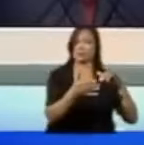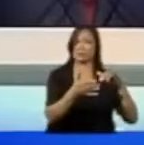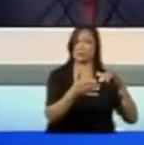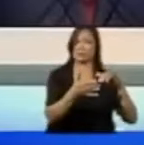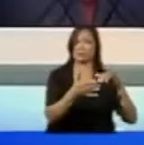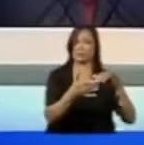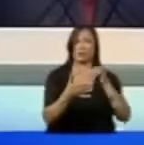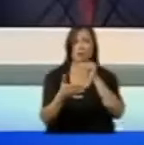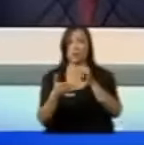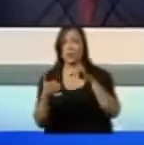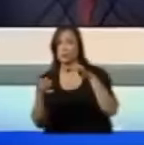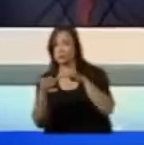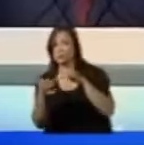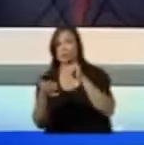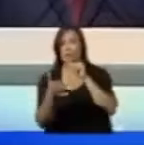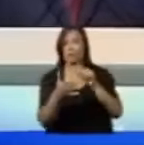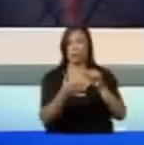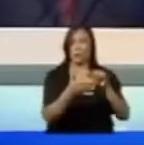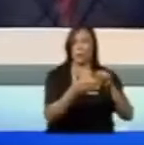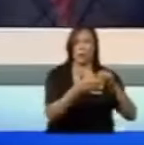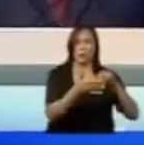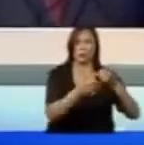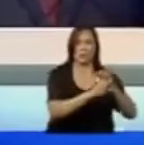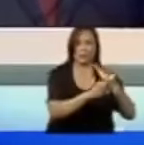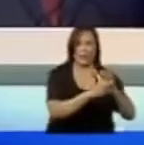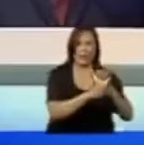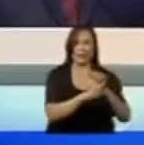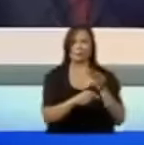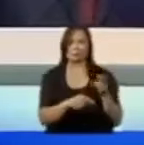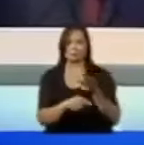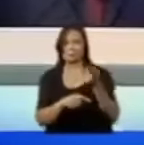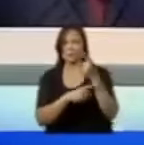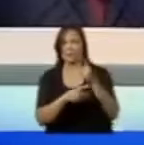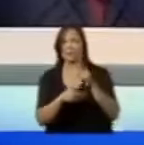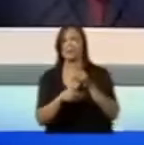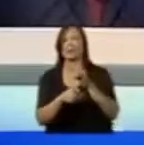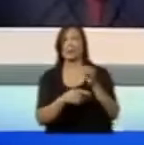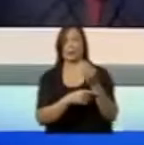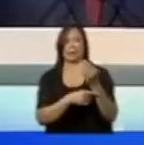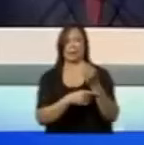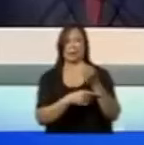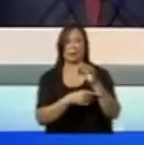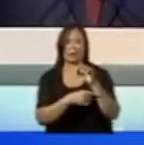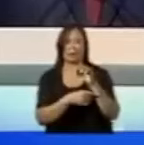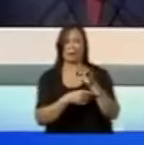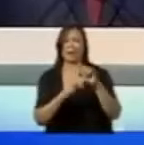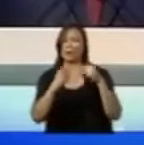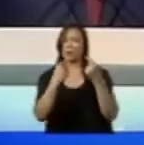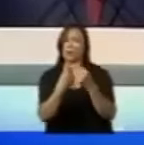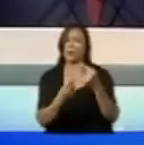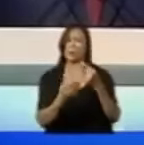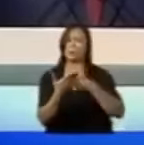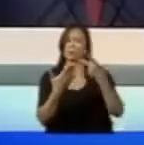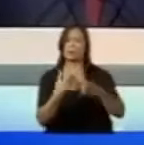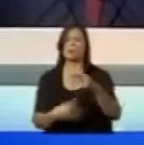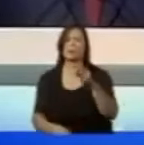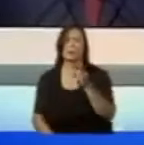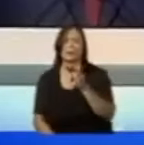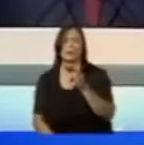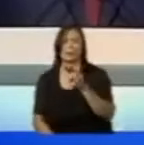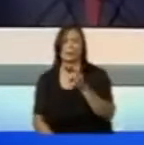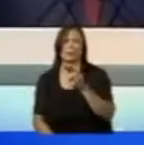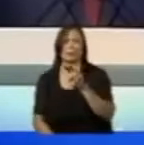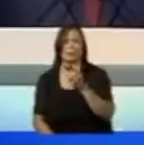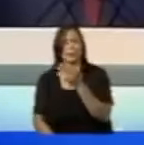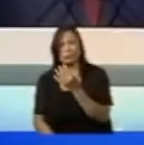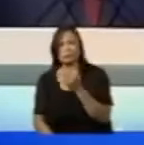hemos hecho? Hoy tenemos 120 instalaciones de la operación 1424, jóvenes de 14 a 24